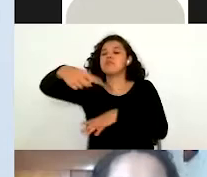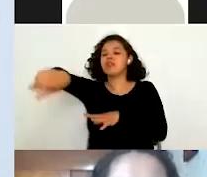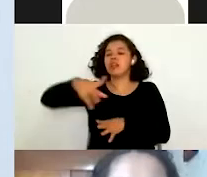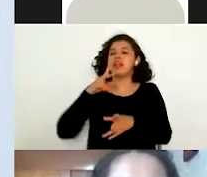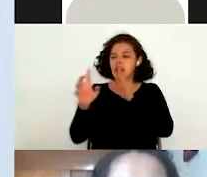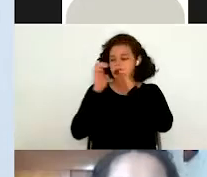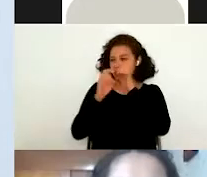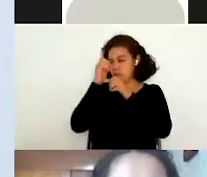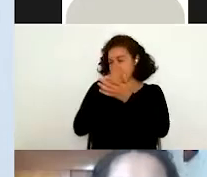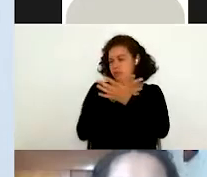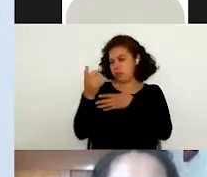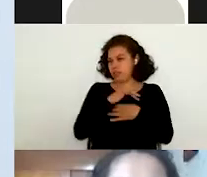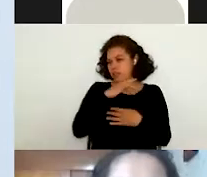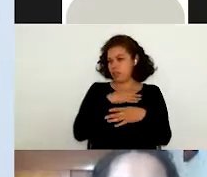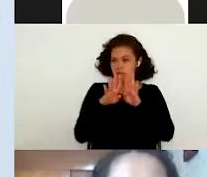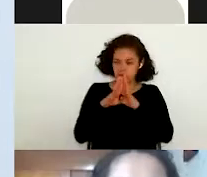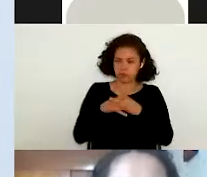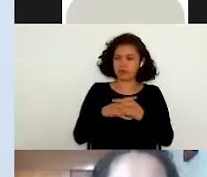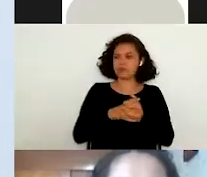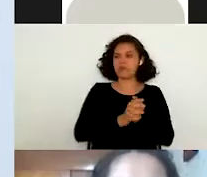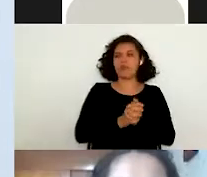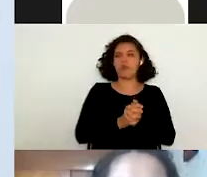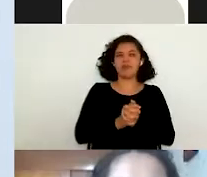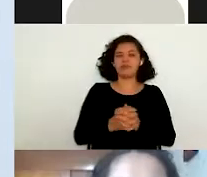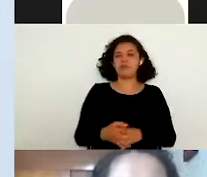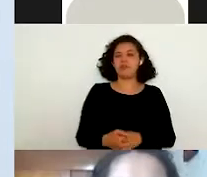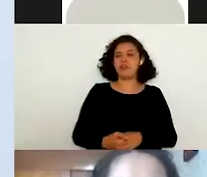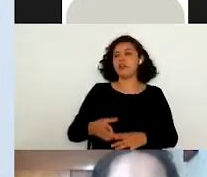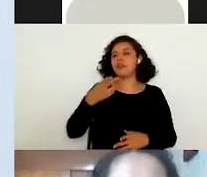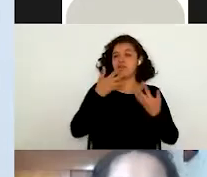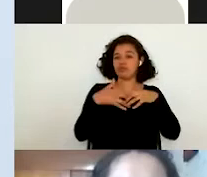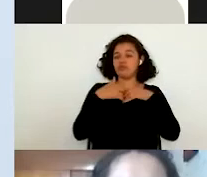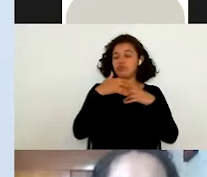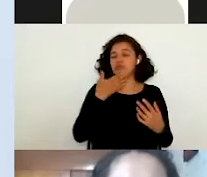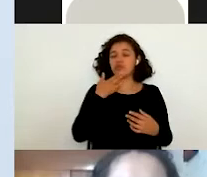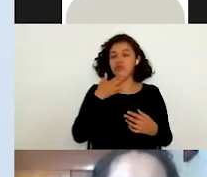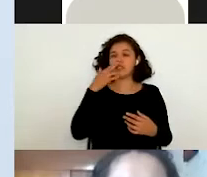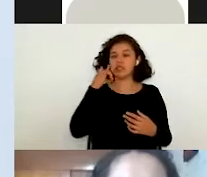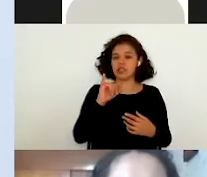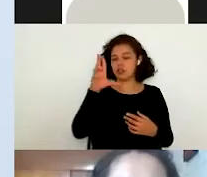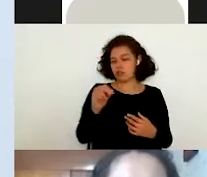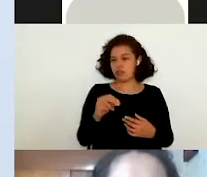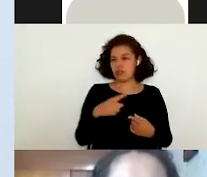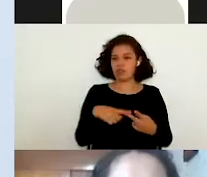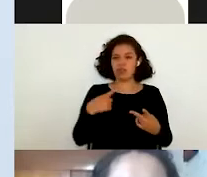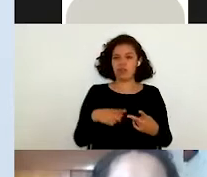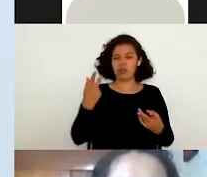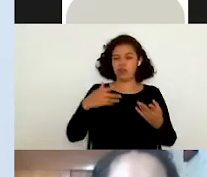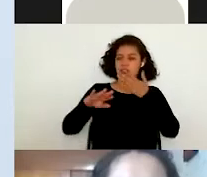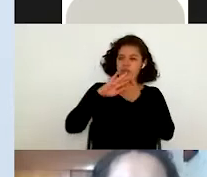en el proyecto, ¿no? Si creen que les está funcionando o no, si les está impactando o no